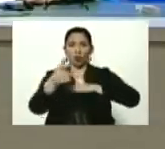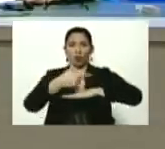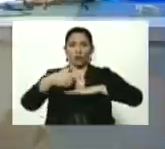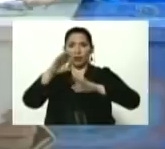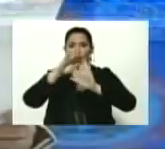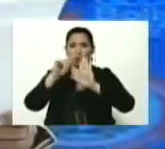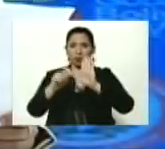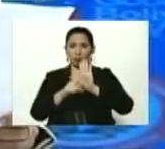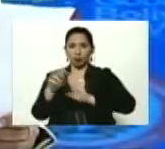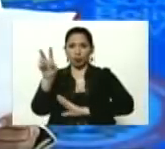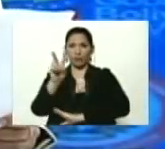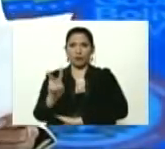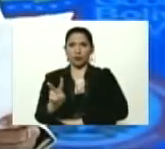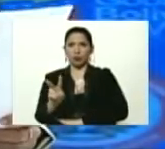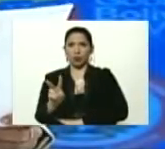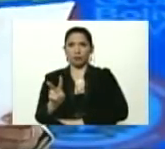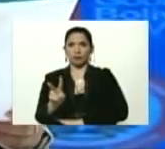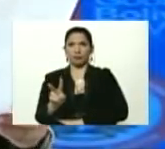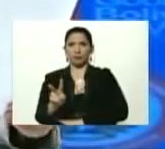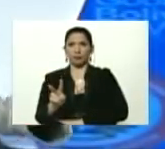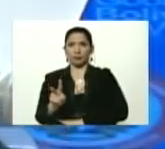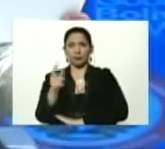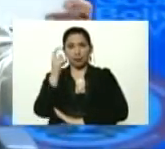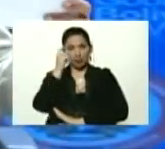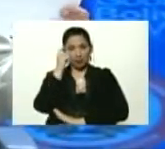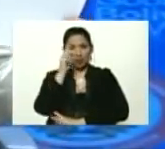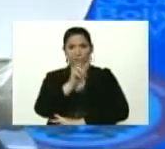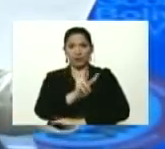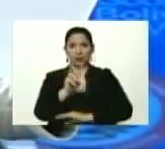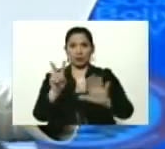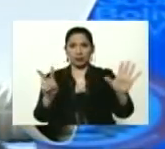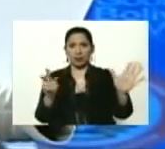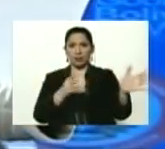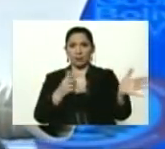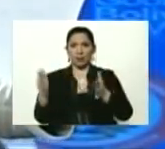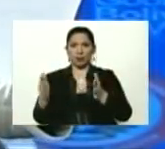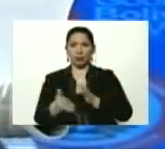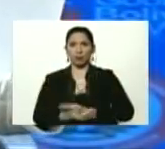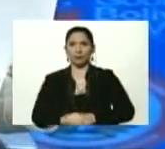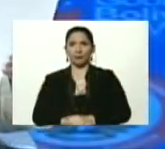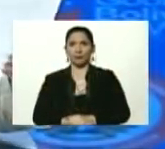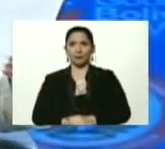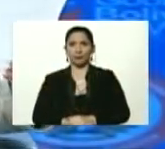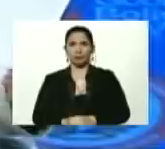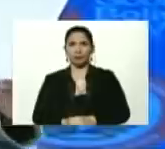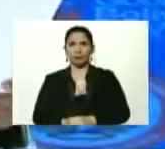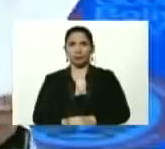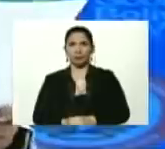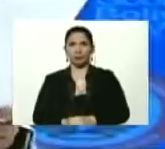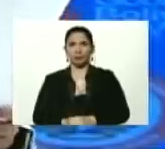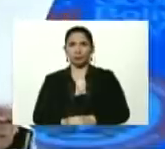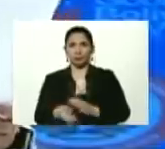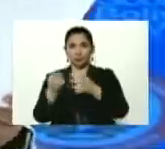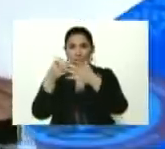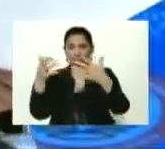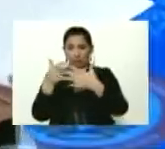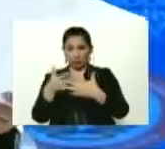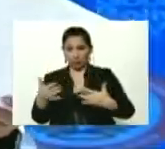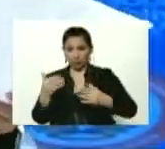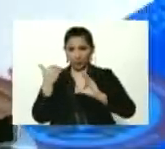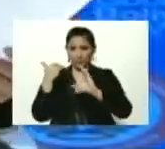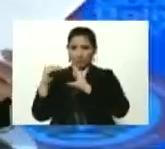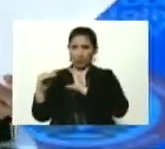constitucional de Venezuela. Fecha 27 de marzo. Esta carta